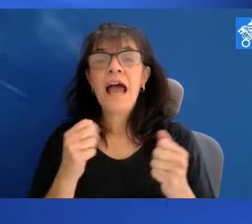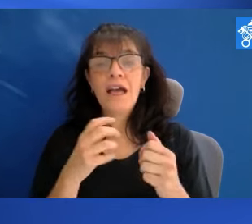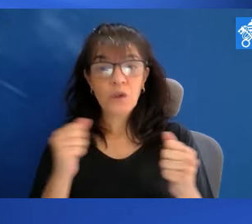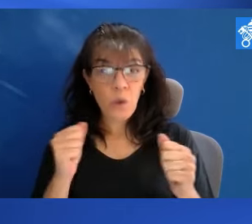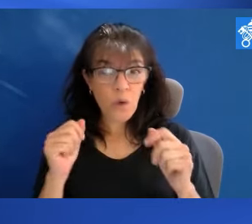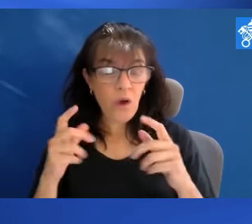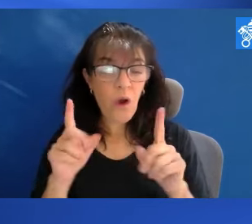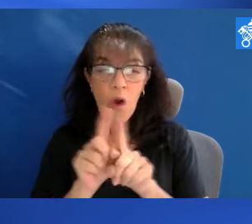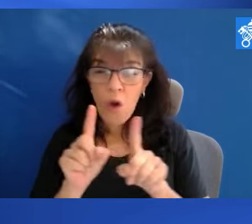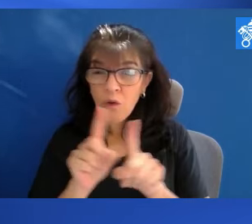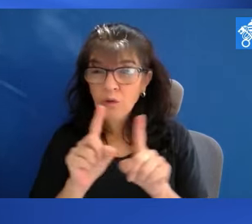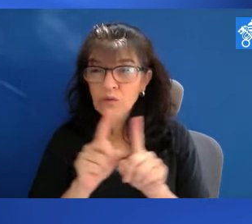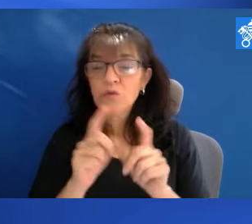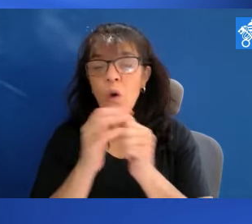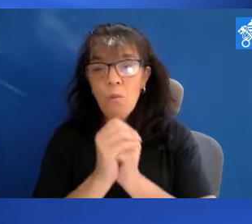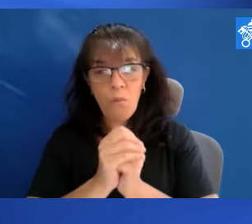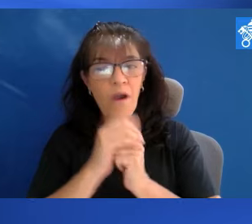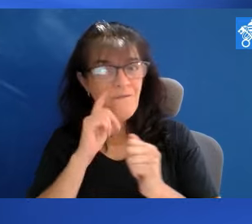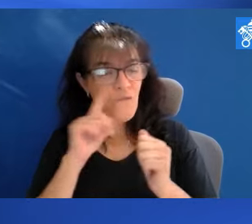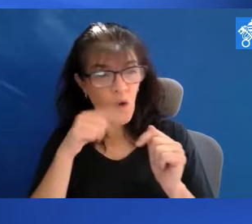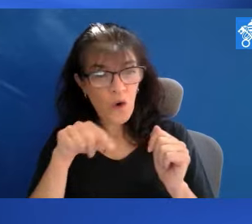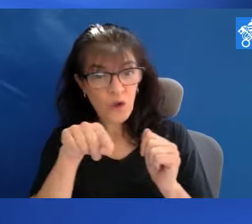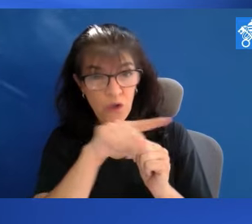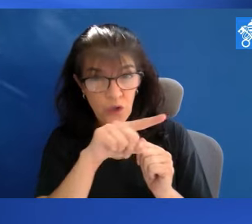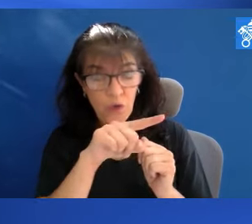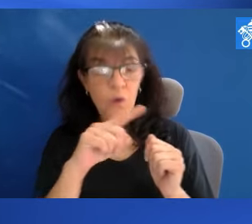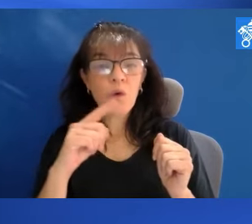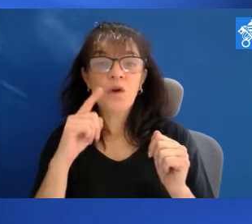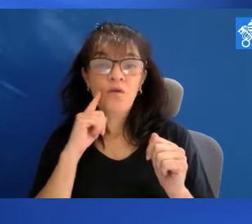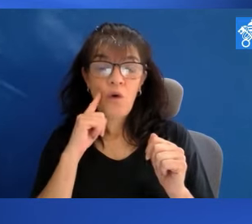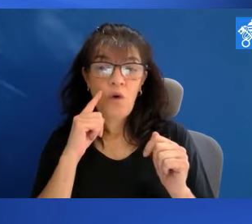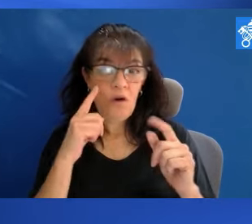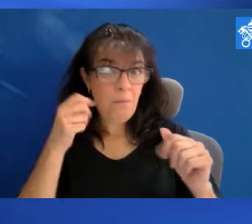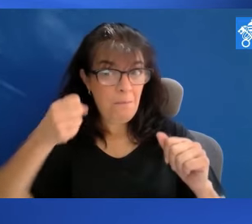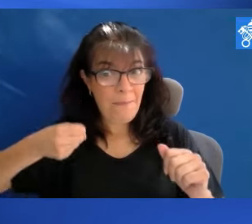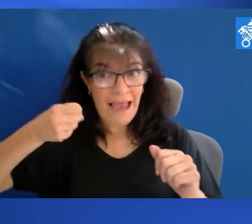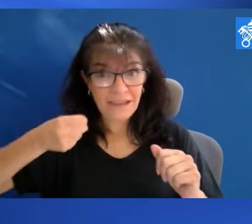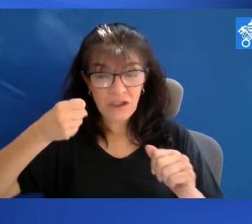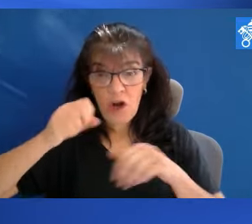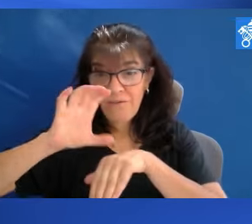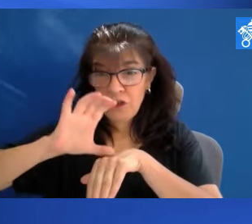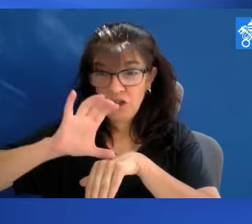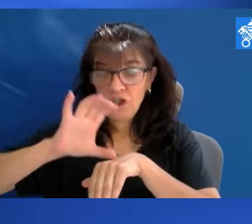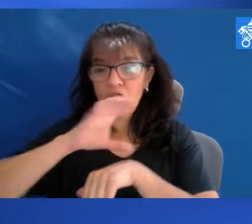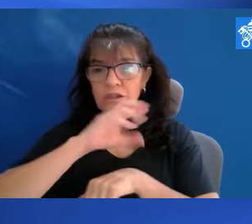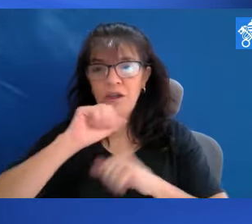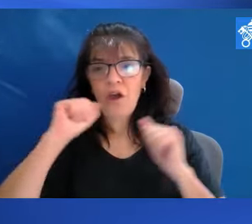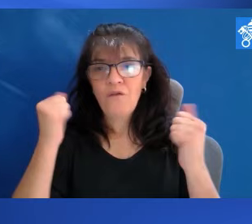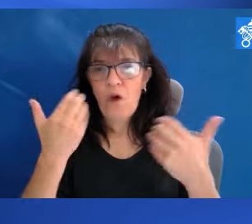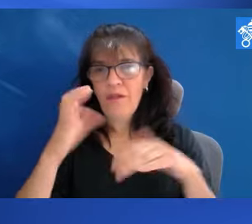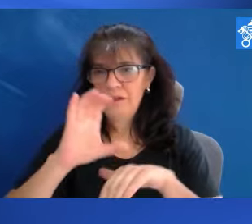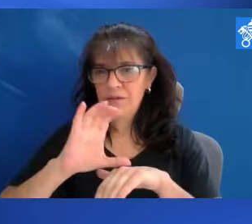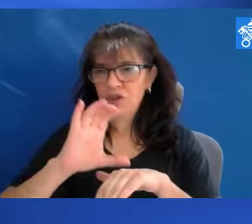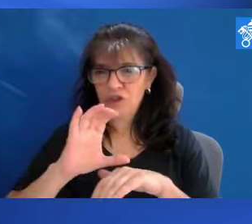con fervientes oraciones por sus intenciones de pastor de toda la Iglesia.